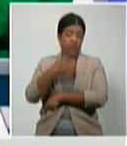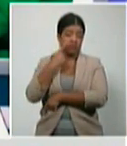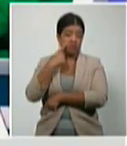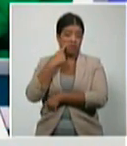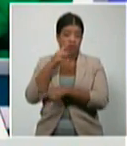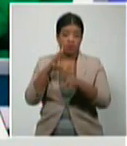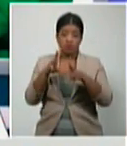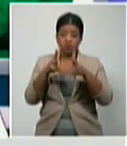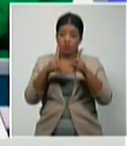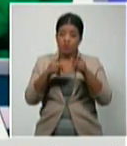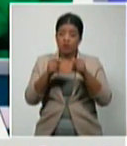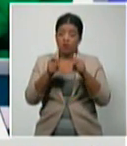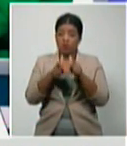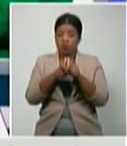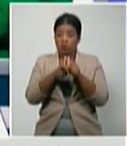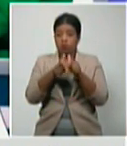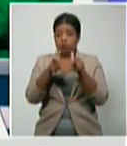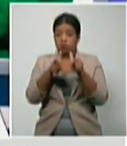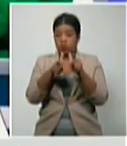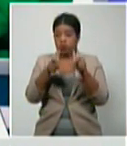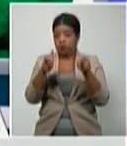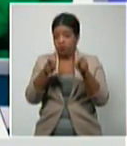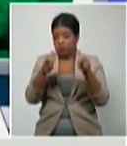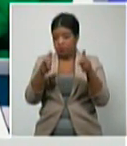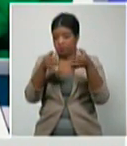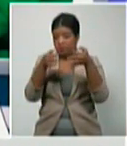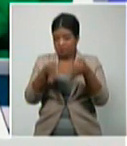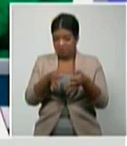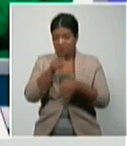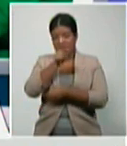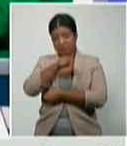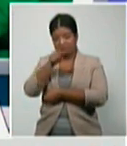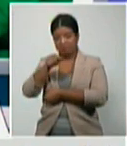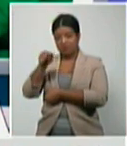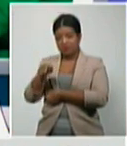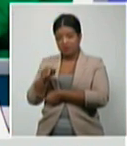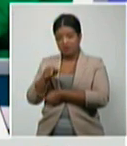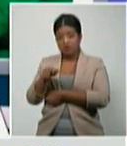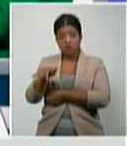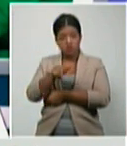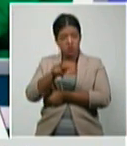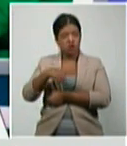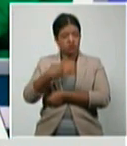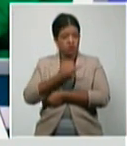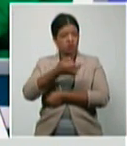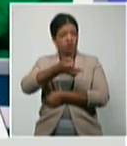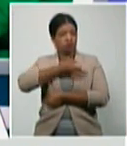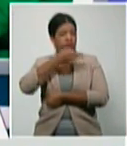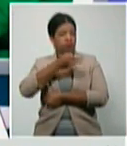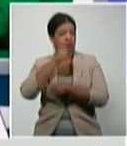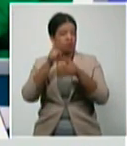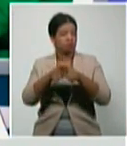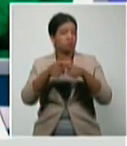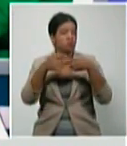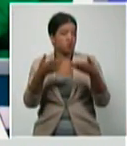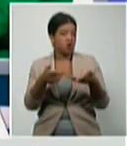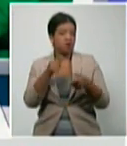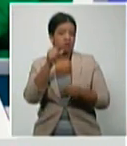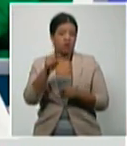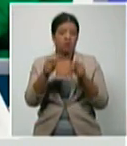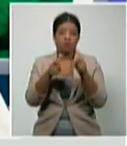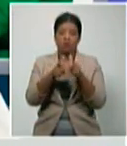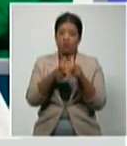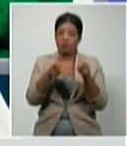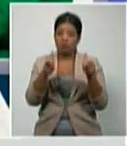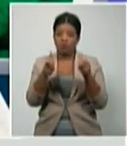ido incrementándose de casos y que se ha ido explicando las razones de por qué se